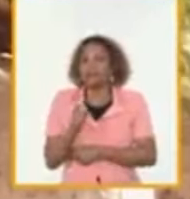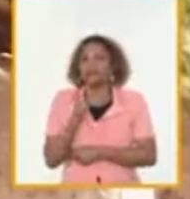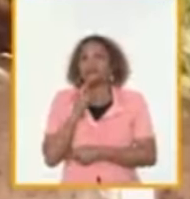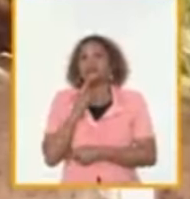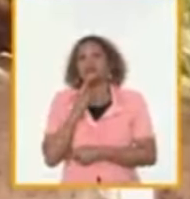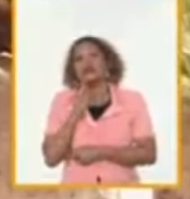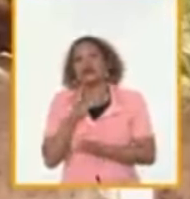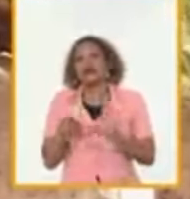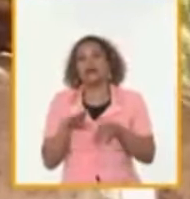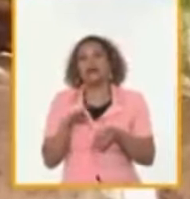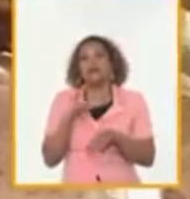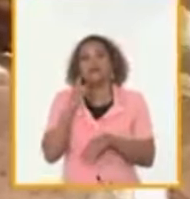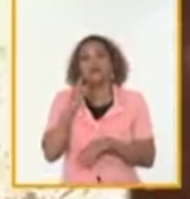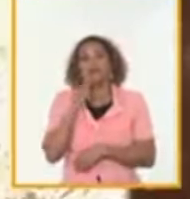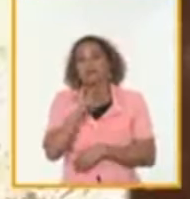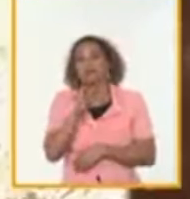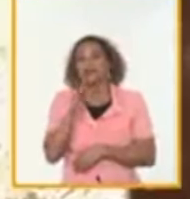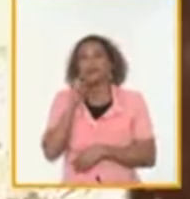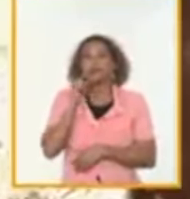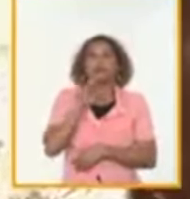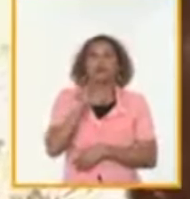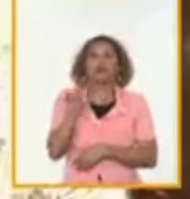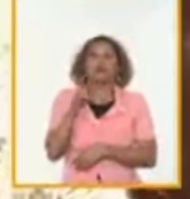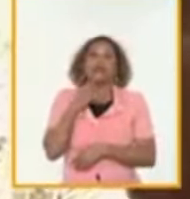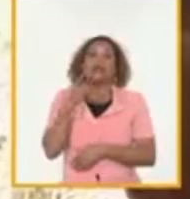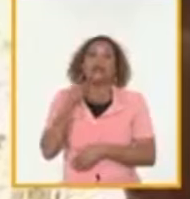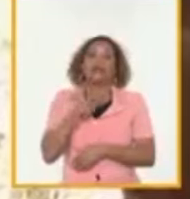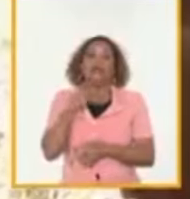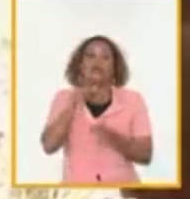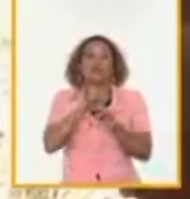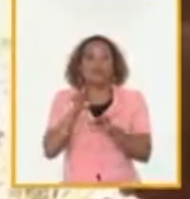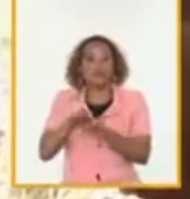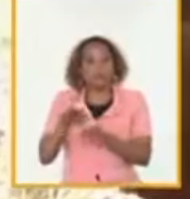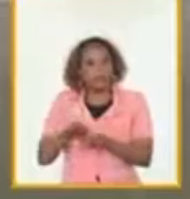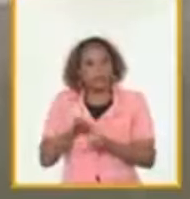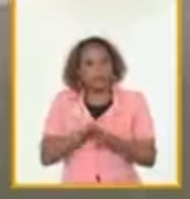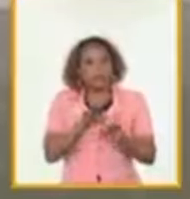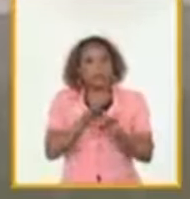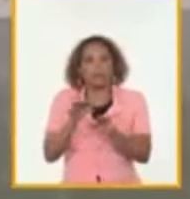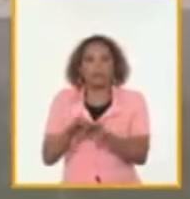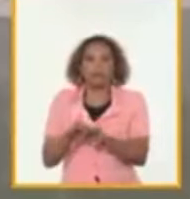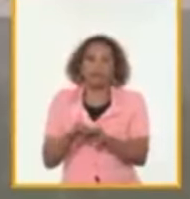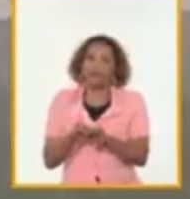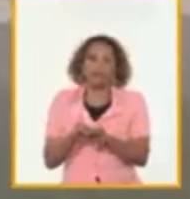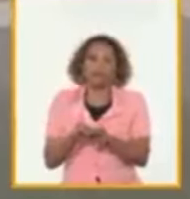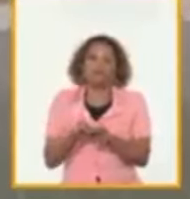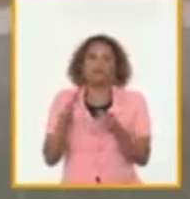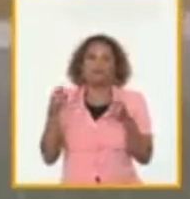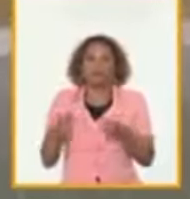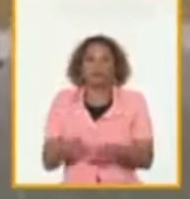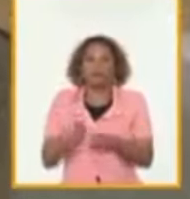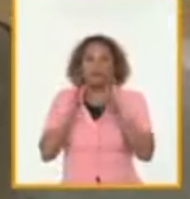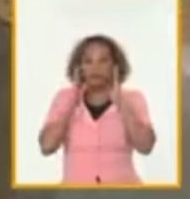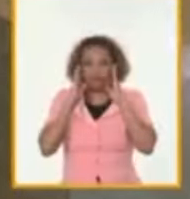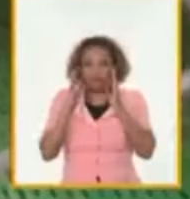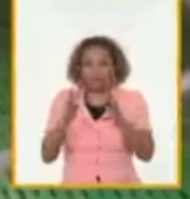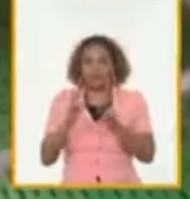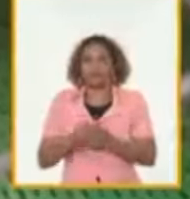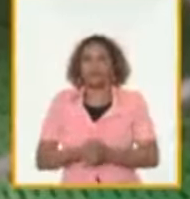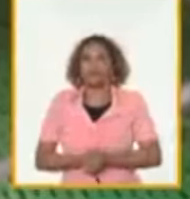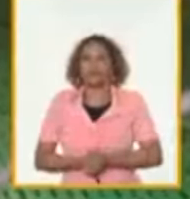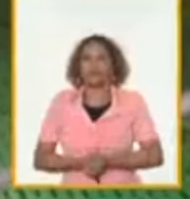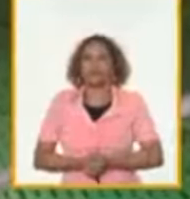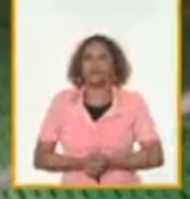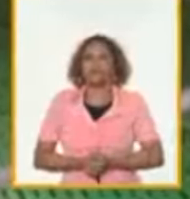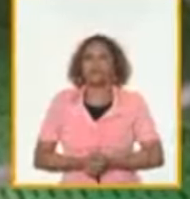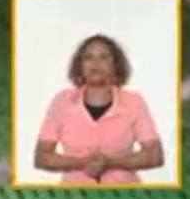dice vulgarmente mirando para el cielo poder sembrar y poder obtener un unos rendimiento fuerte es uno de los grandes desafíos que